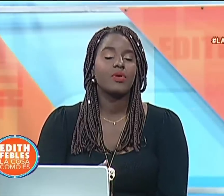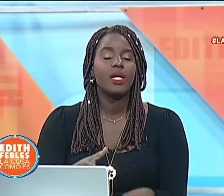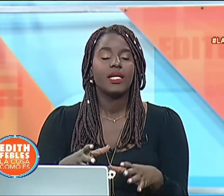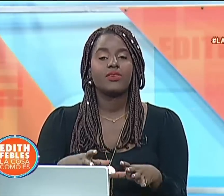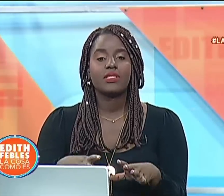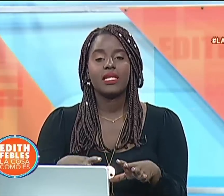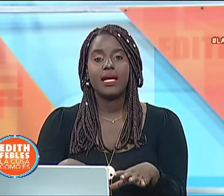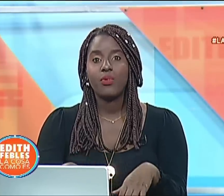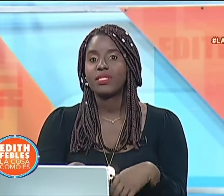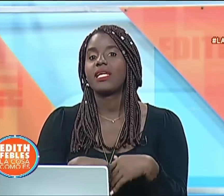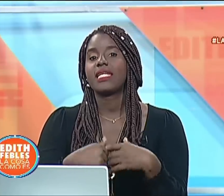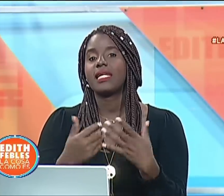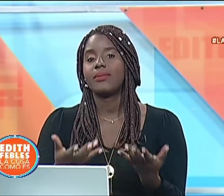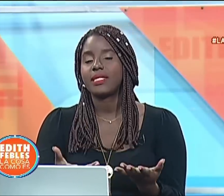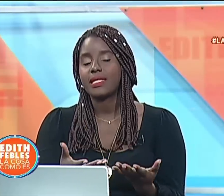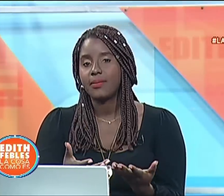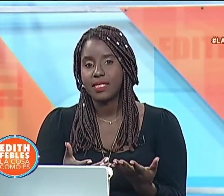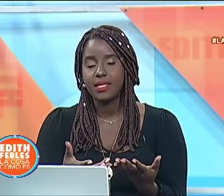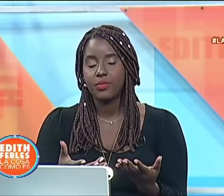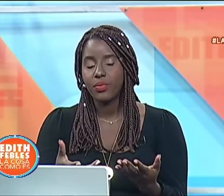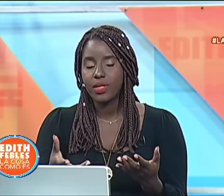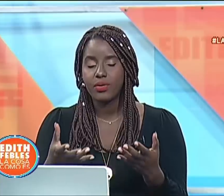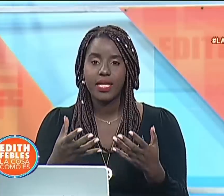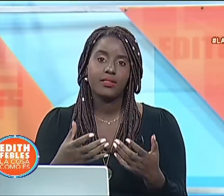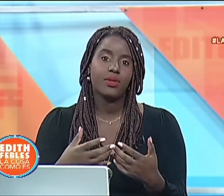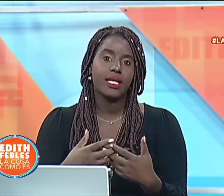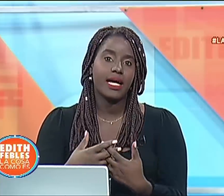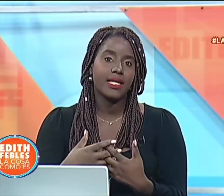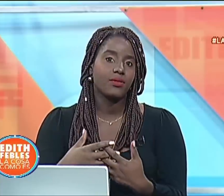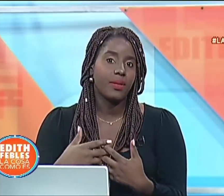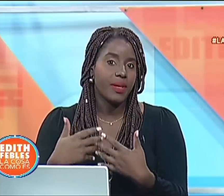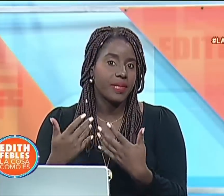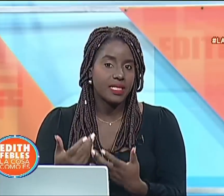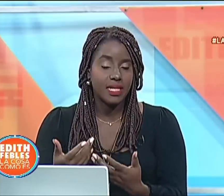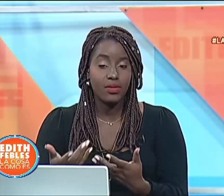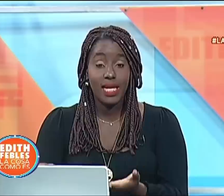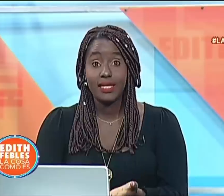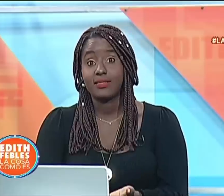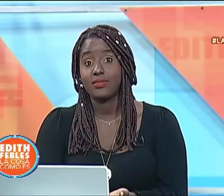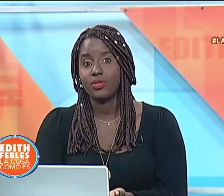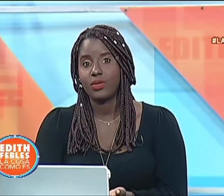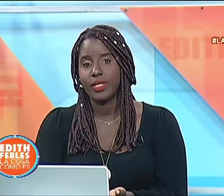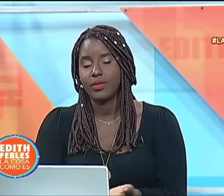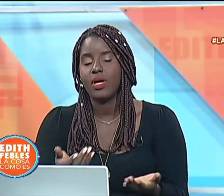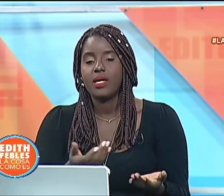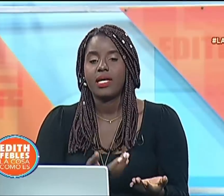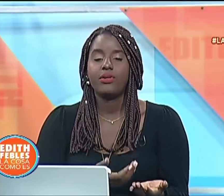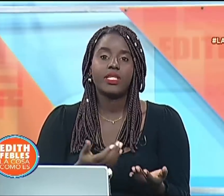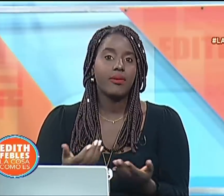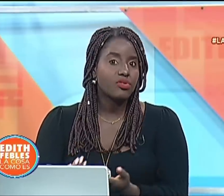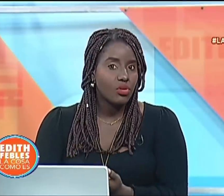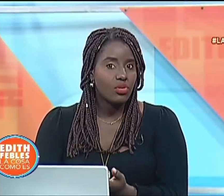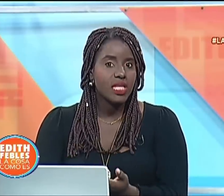grandísimo. Entonces él da muestra de esa libertad al Ministerio Público, y es lo que ha querido también presentar con la ley de extinción de dominio, que